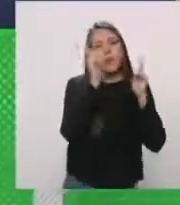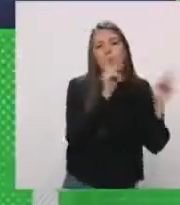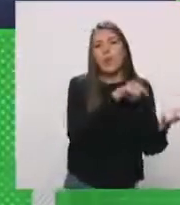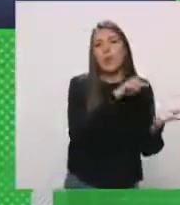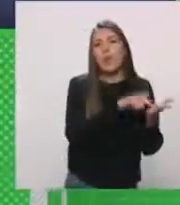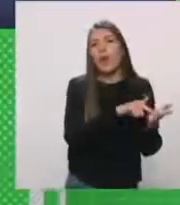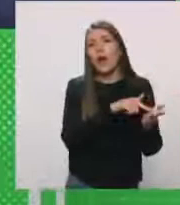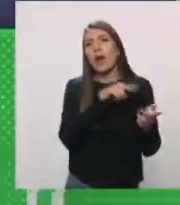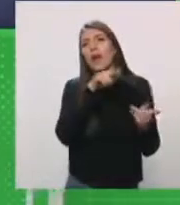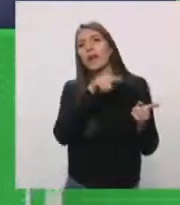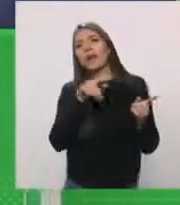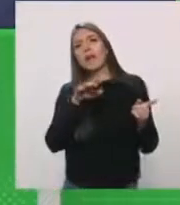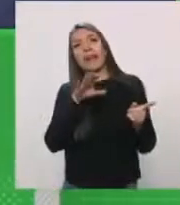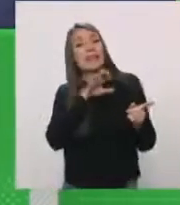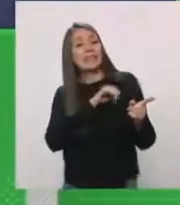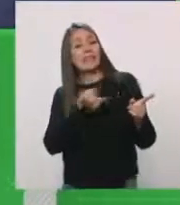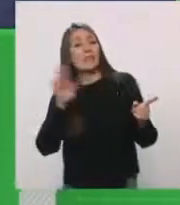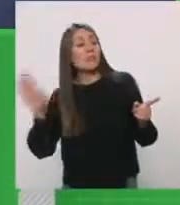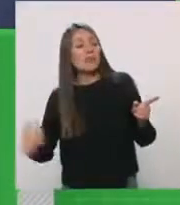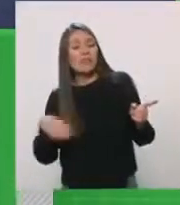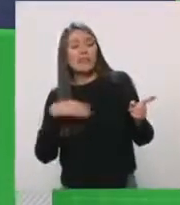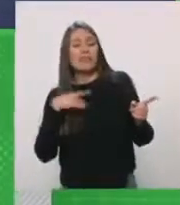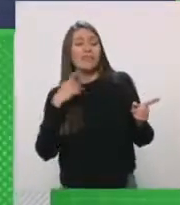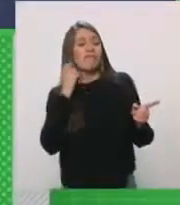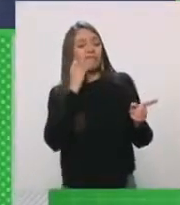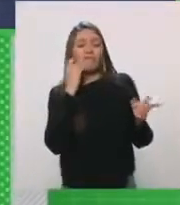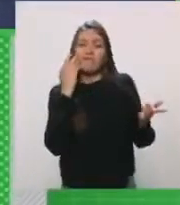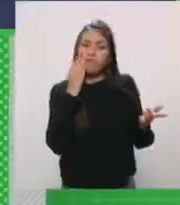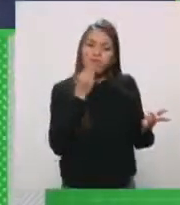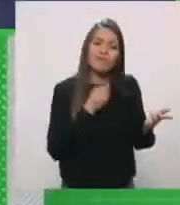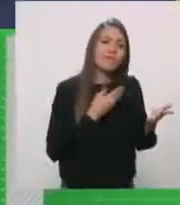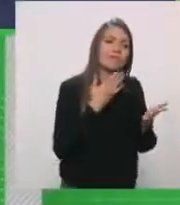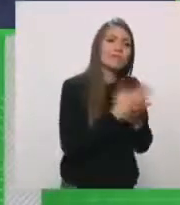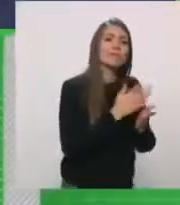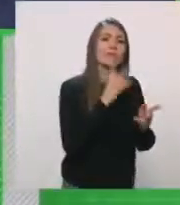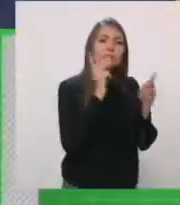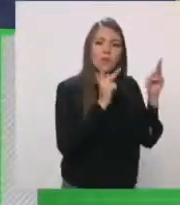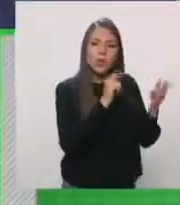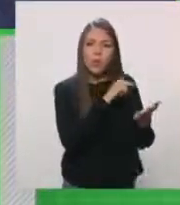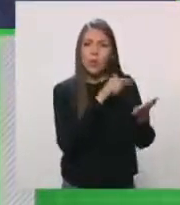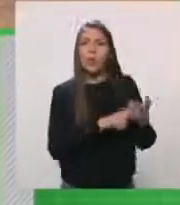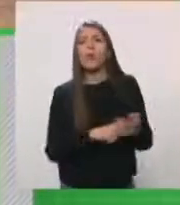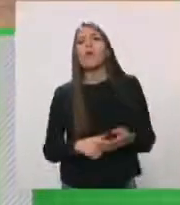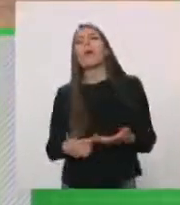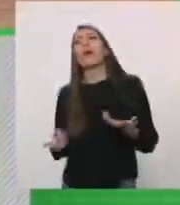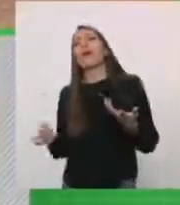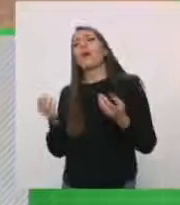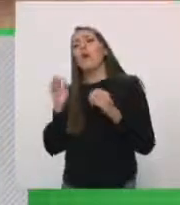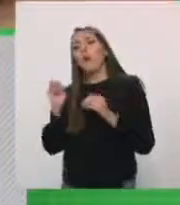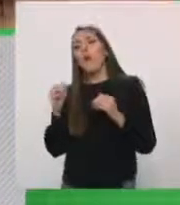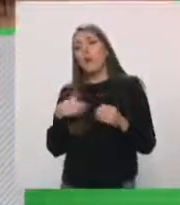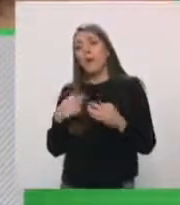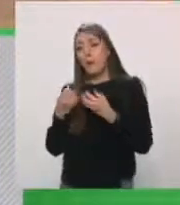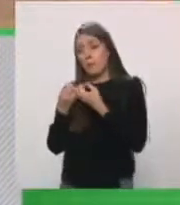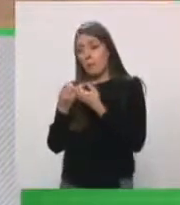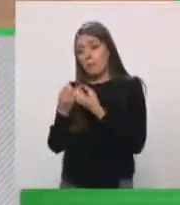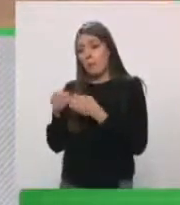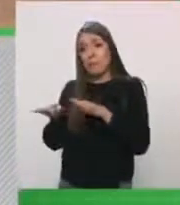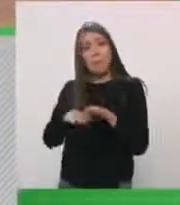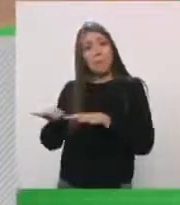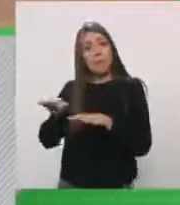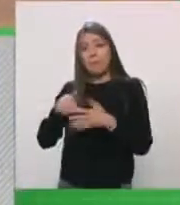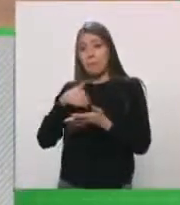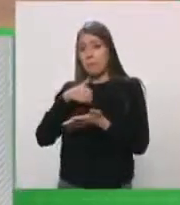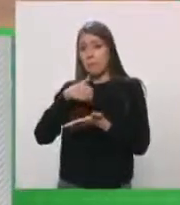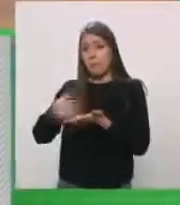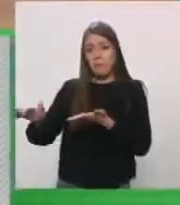ese ser querido. O si tengo este problema porque perdí mi trabajo, me pongo a pensar qué